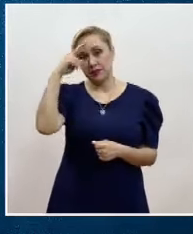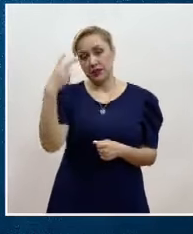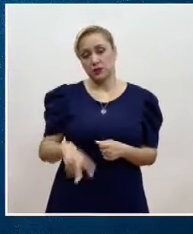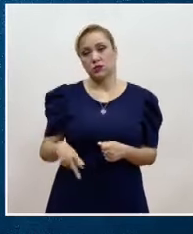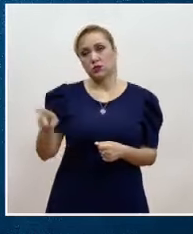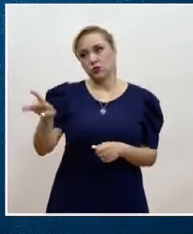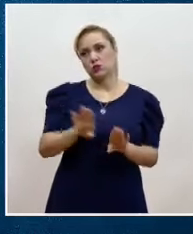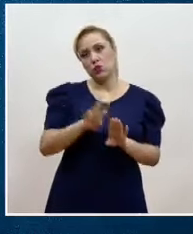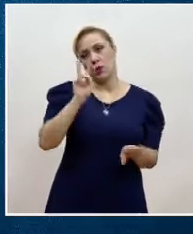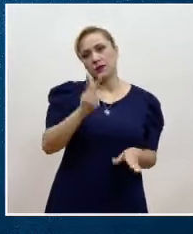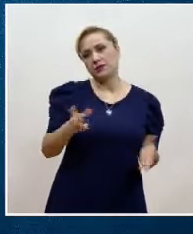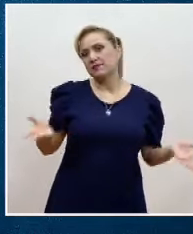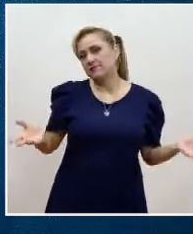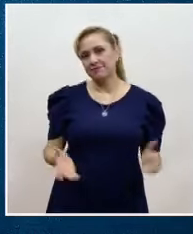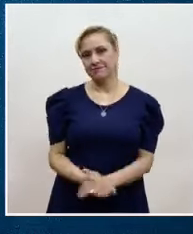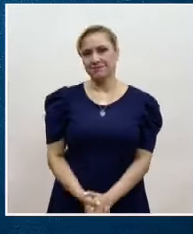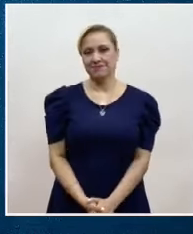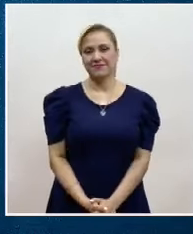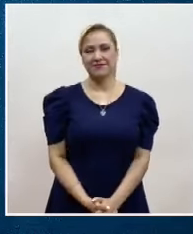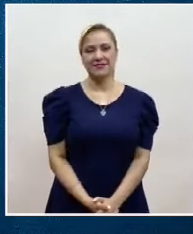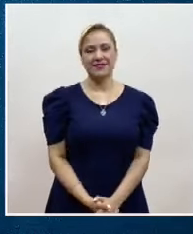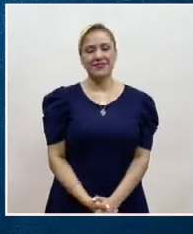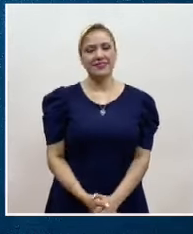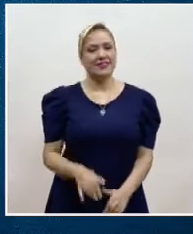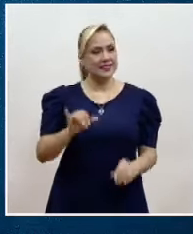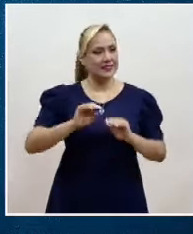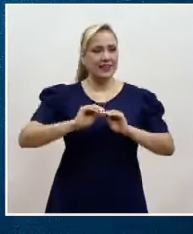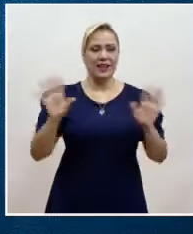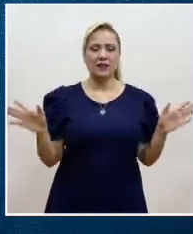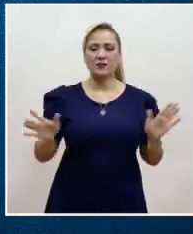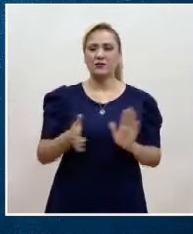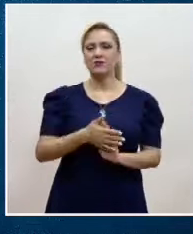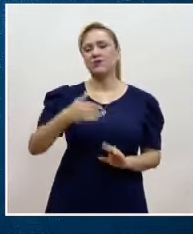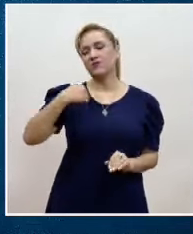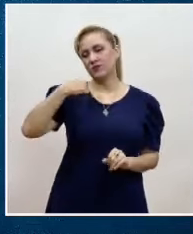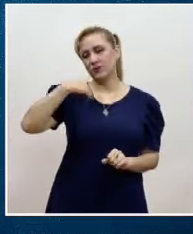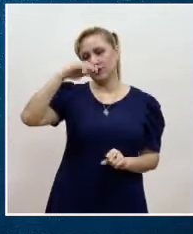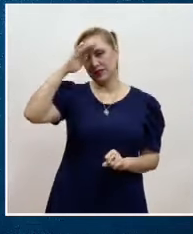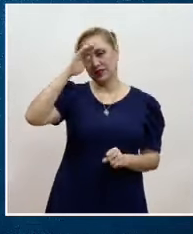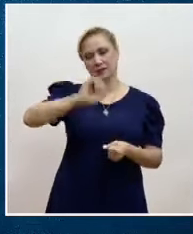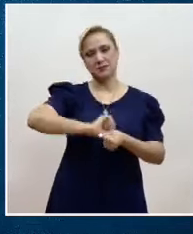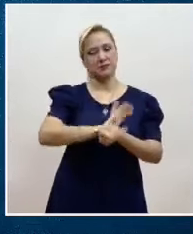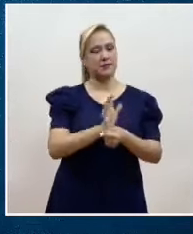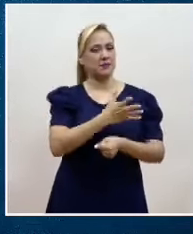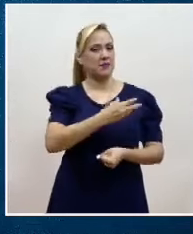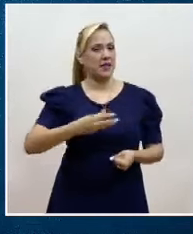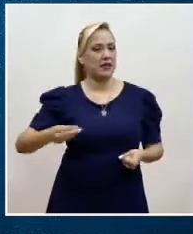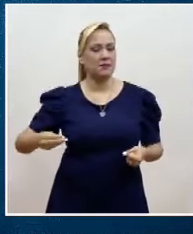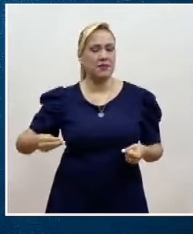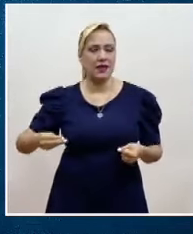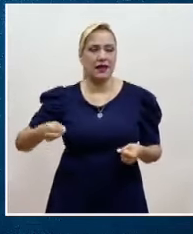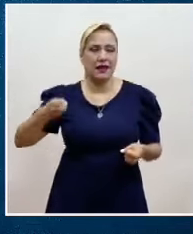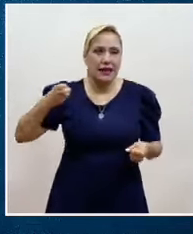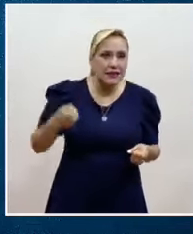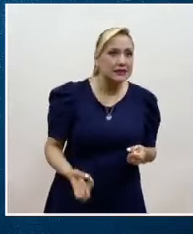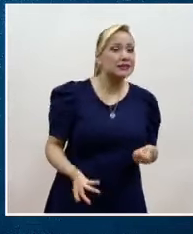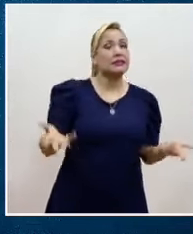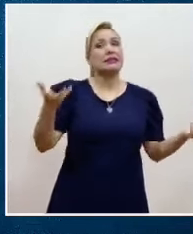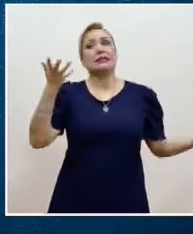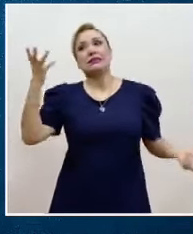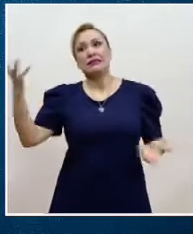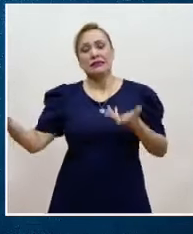tu punto de vista, por favor. Claro, pues creo que la pandemia solamente aceleró el proceso, ¿no? Una de las cosas más